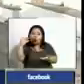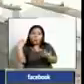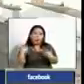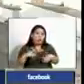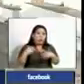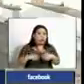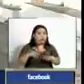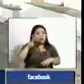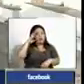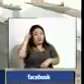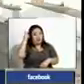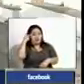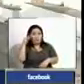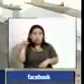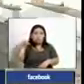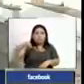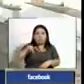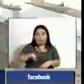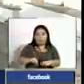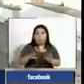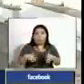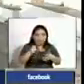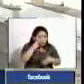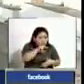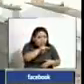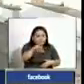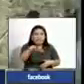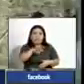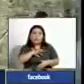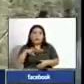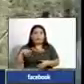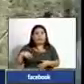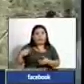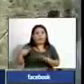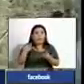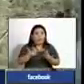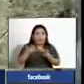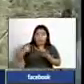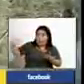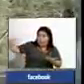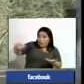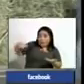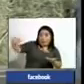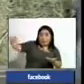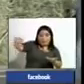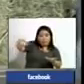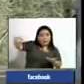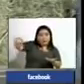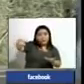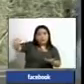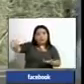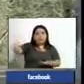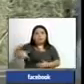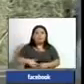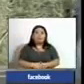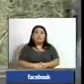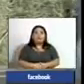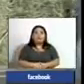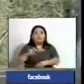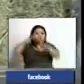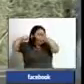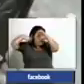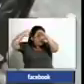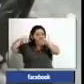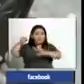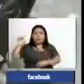bajo, teniendo en cuenta la cantidad de familias que dependen de dicha ayuda económica. Con